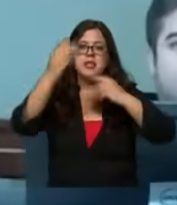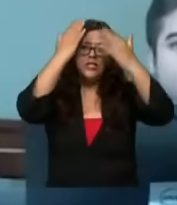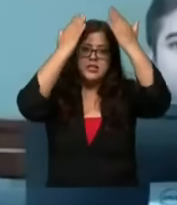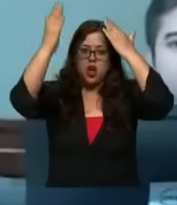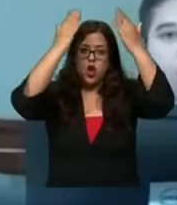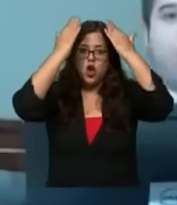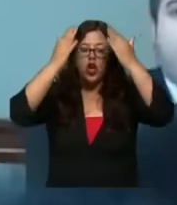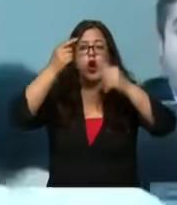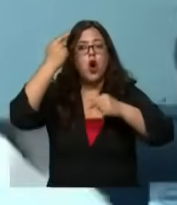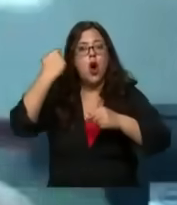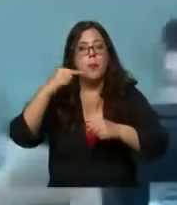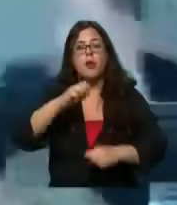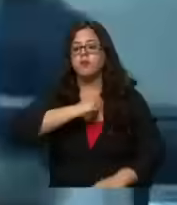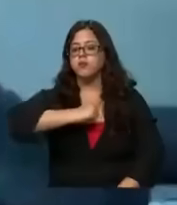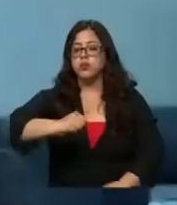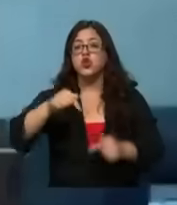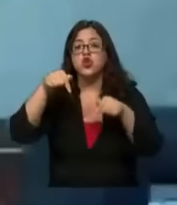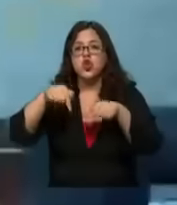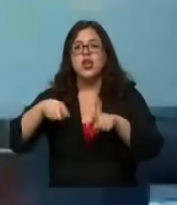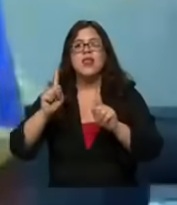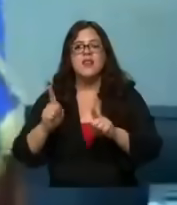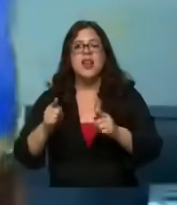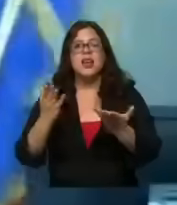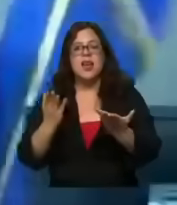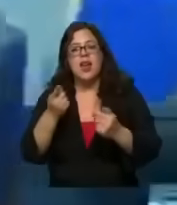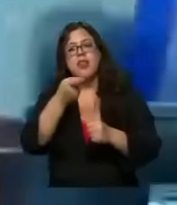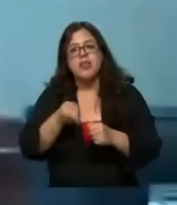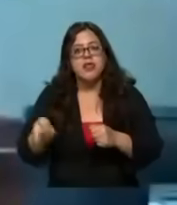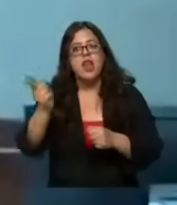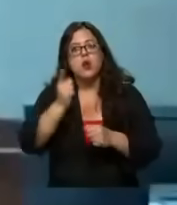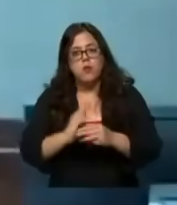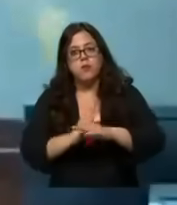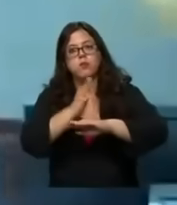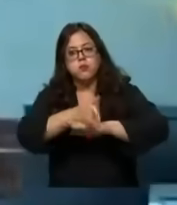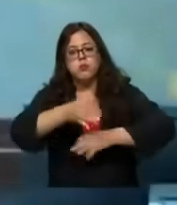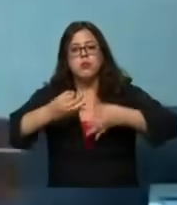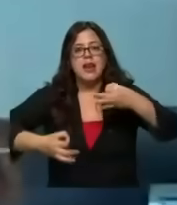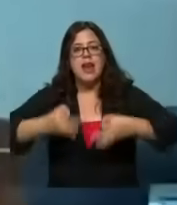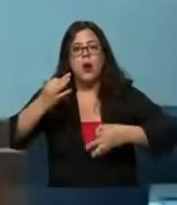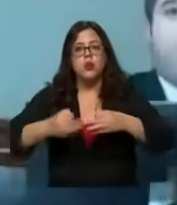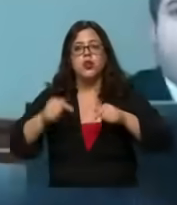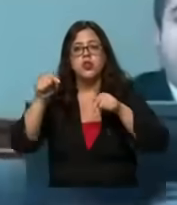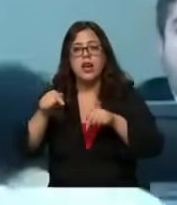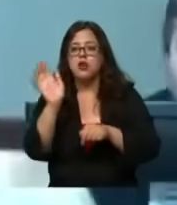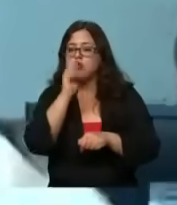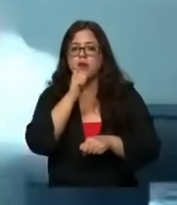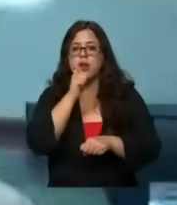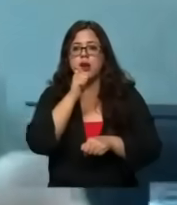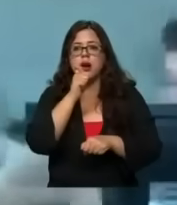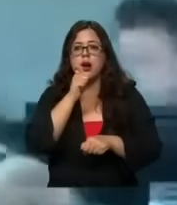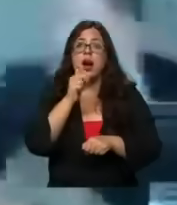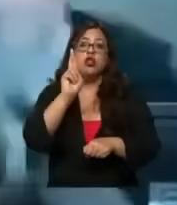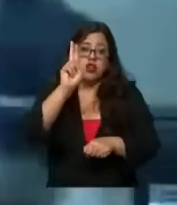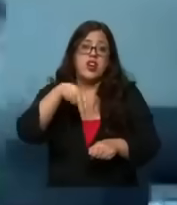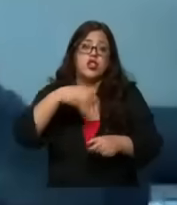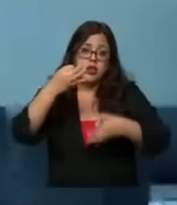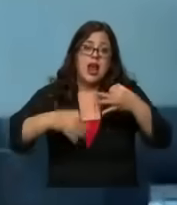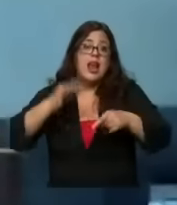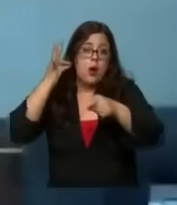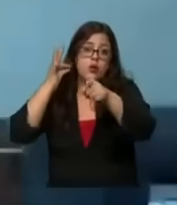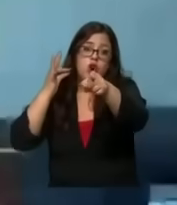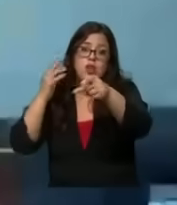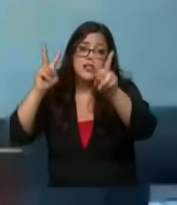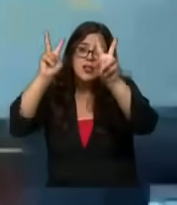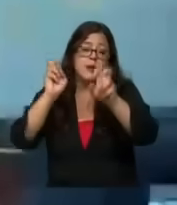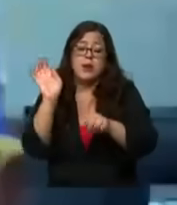psicológico, finalmente se le negó. Hoy debió haber comparecido nuevamente ante la justicia, bueno, y no se presentó. Le dio la razón a la jueza inmediatamente con esa reacción, ¿no? De que